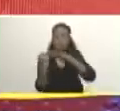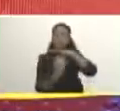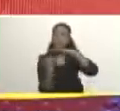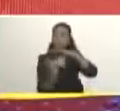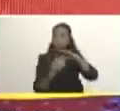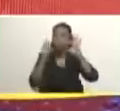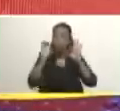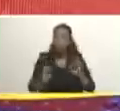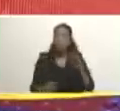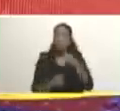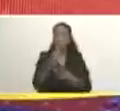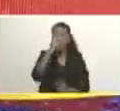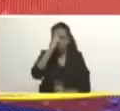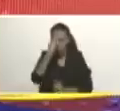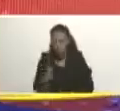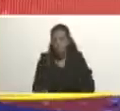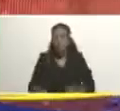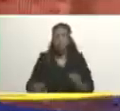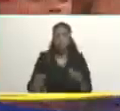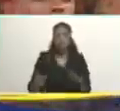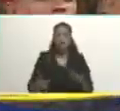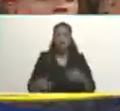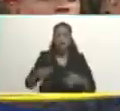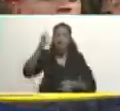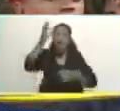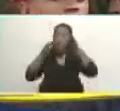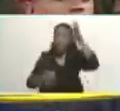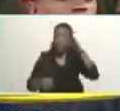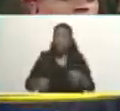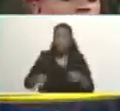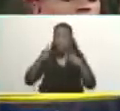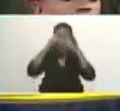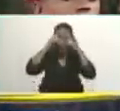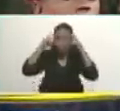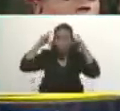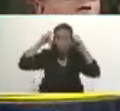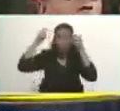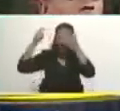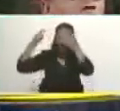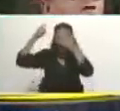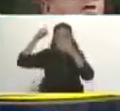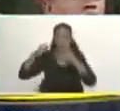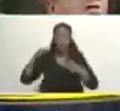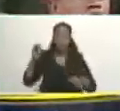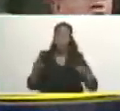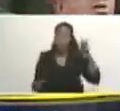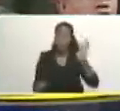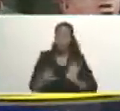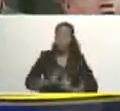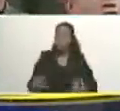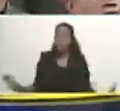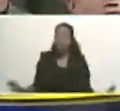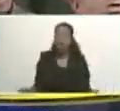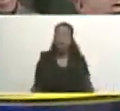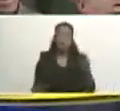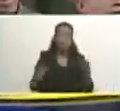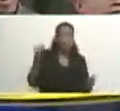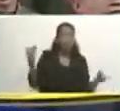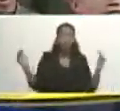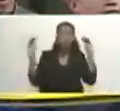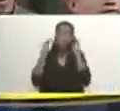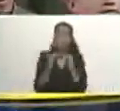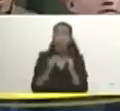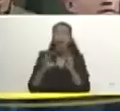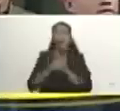que enarbola la dama ciega con la espada en la mano, que representa la justicia como la reina de las virtudes republicanas, que unida al